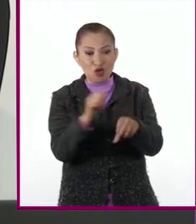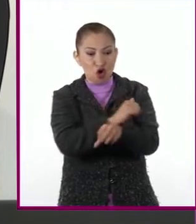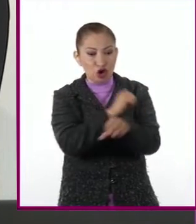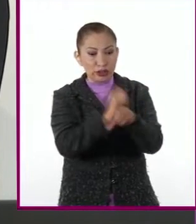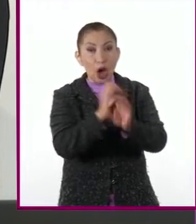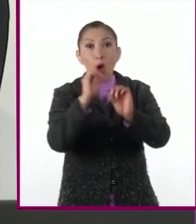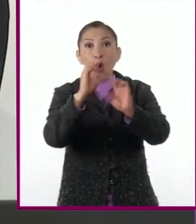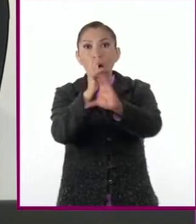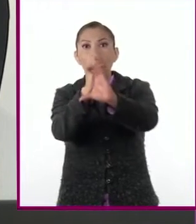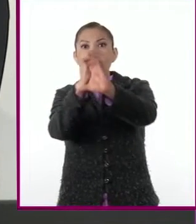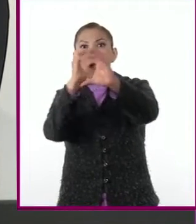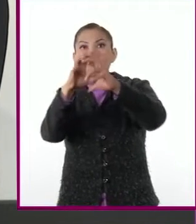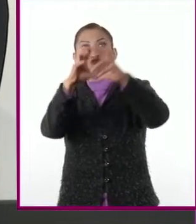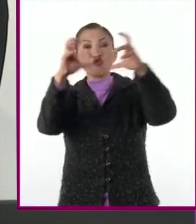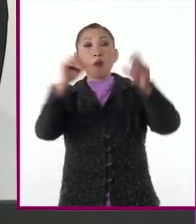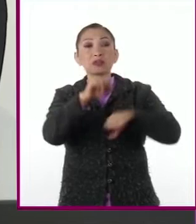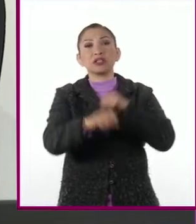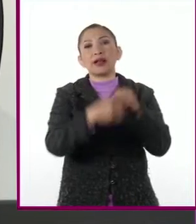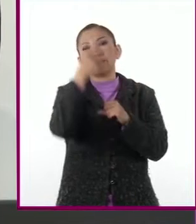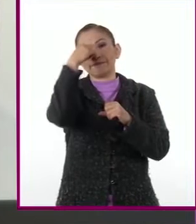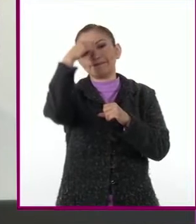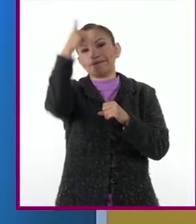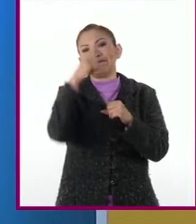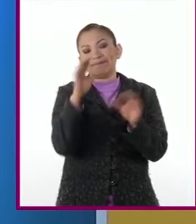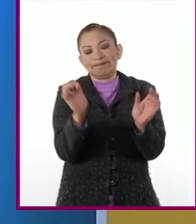un camión que una bicicleta.